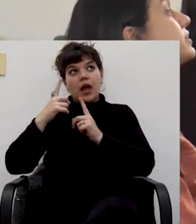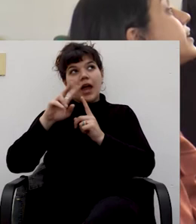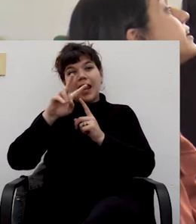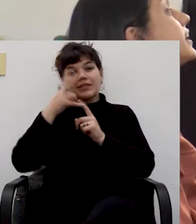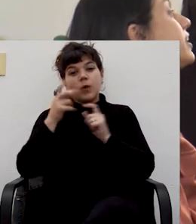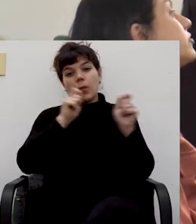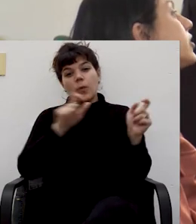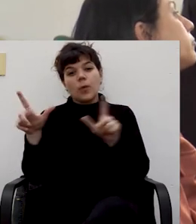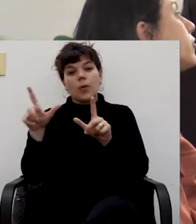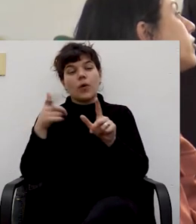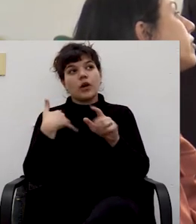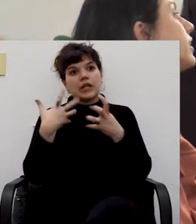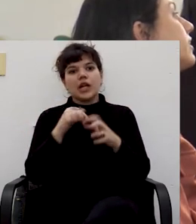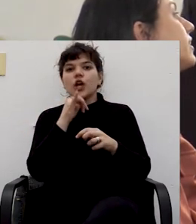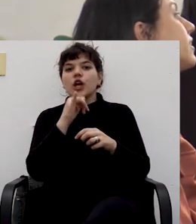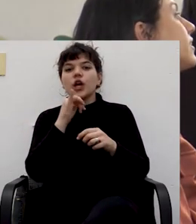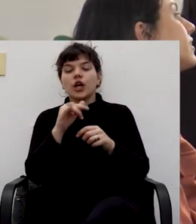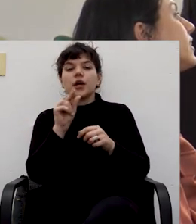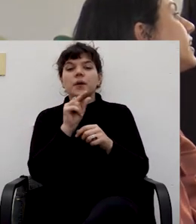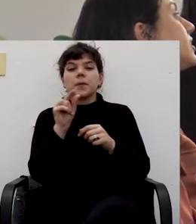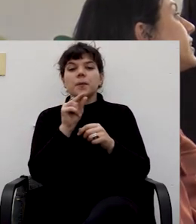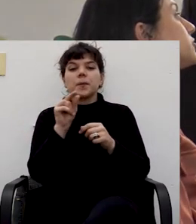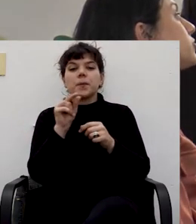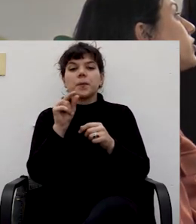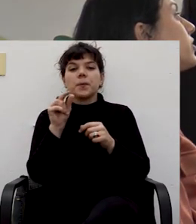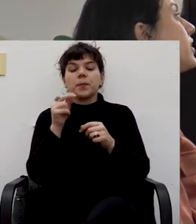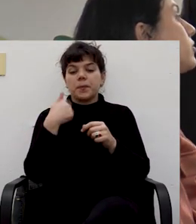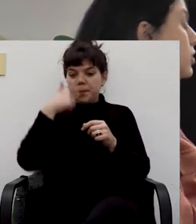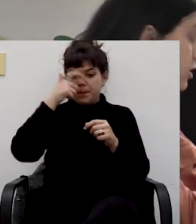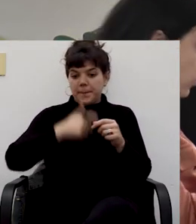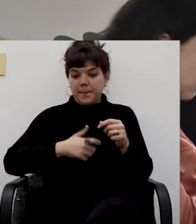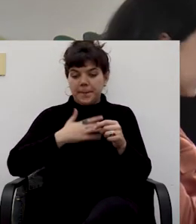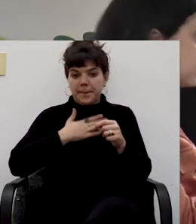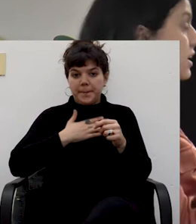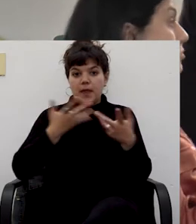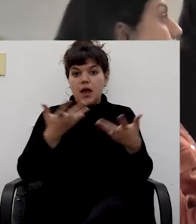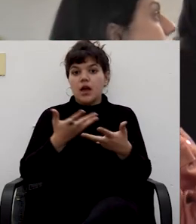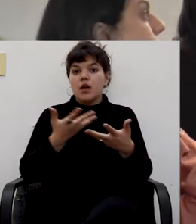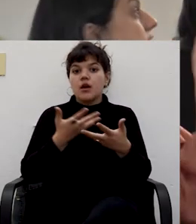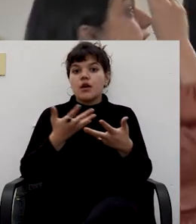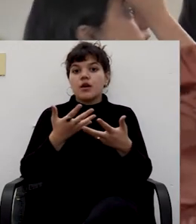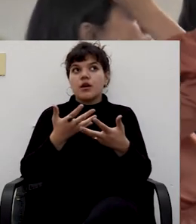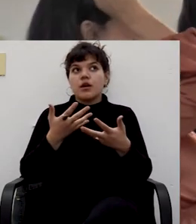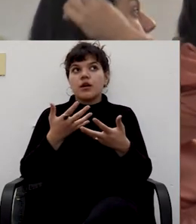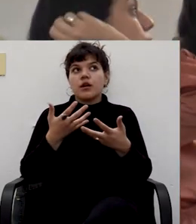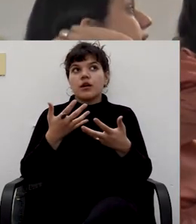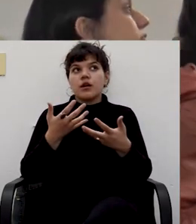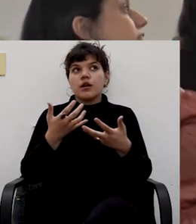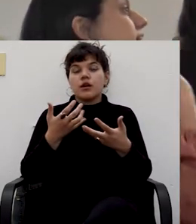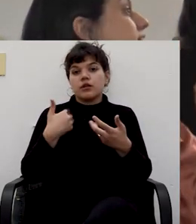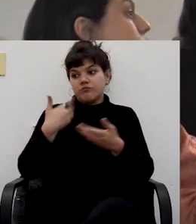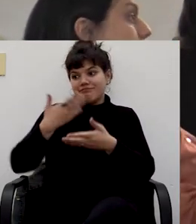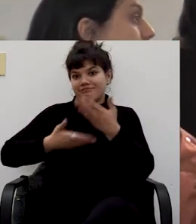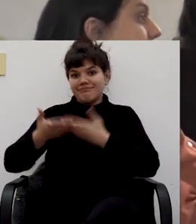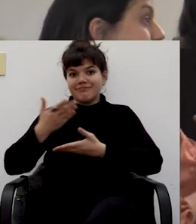diapo quería contar un poco que yo estoy actualmente, es una entidad de cogobierno,